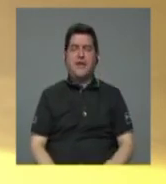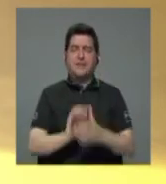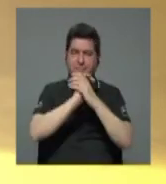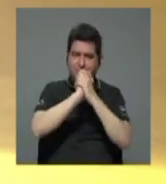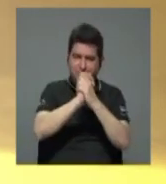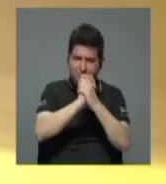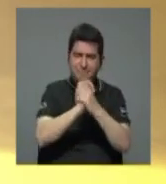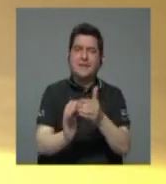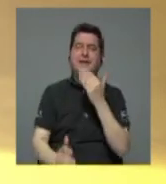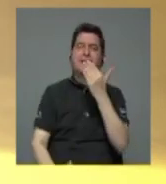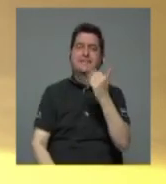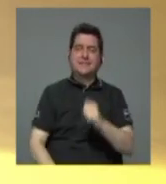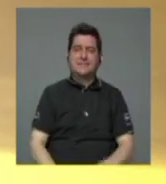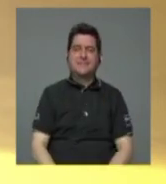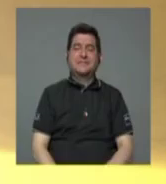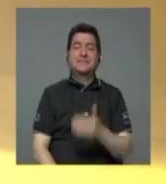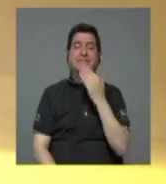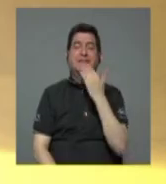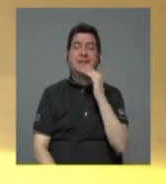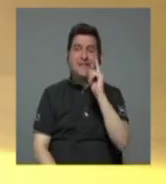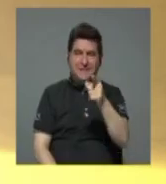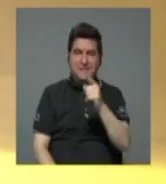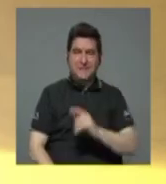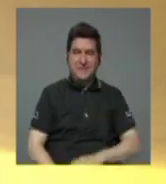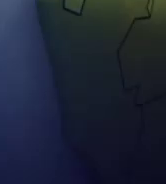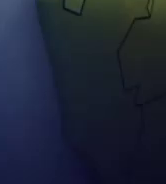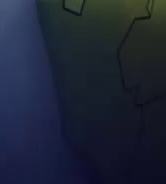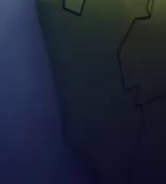felicitaciones. Muchas gracias a ustedes.